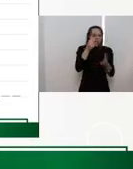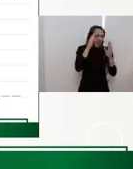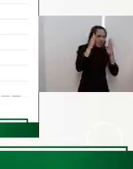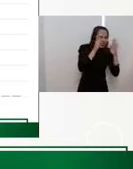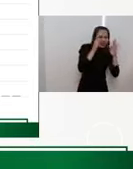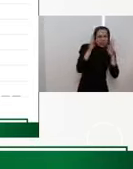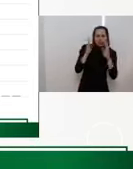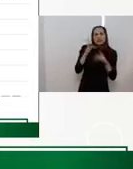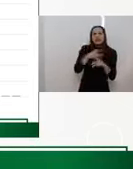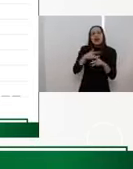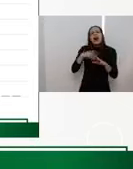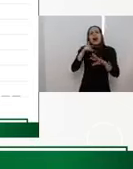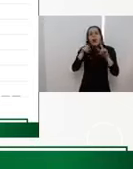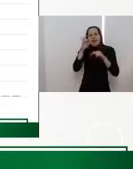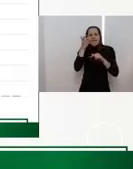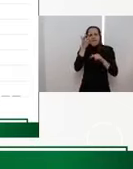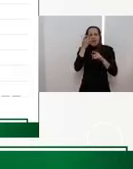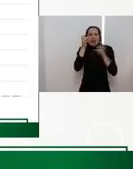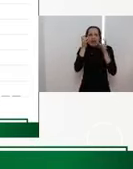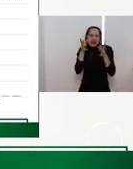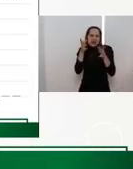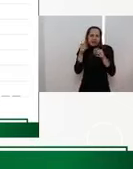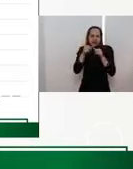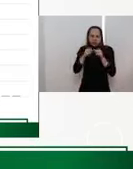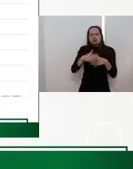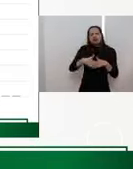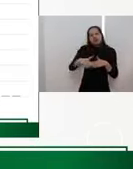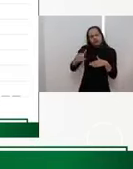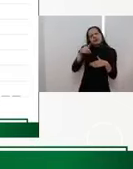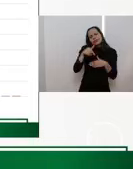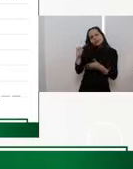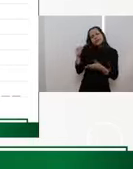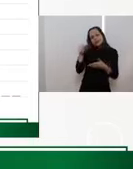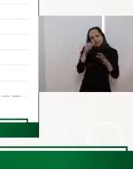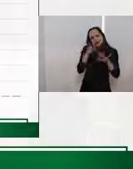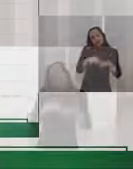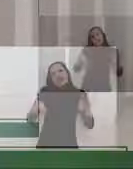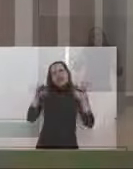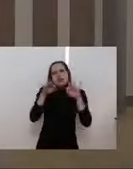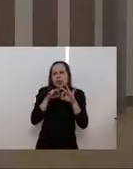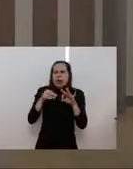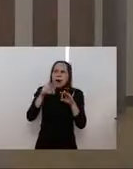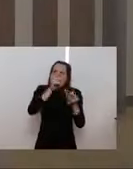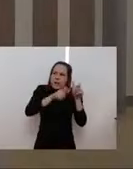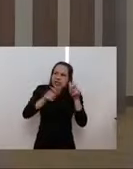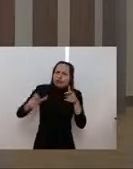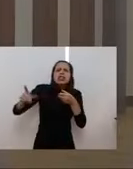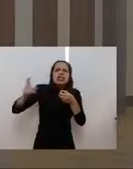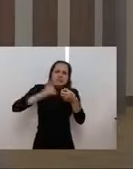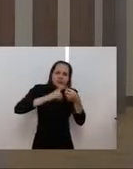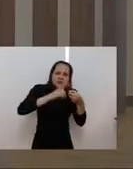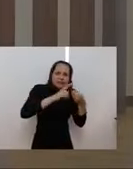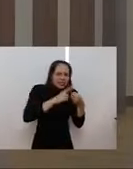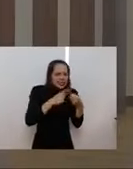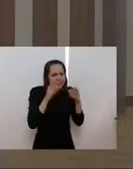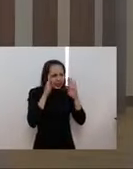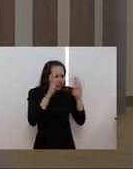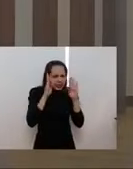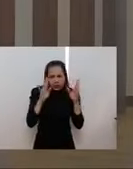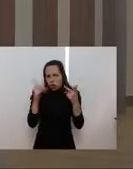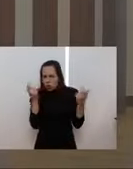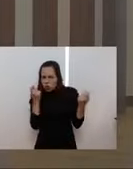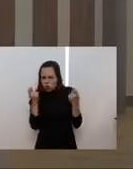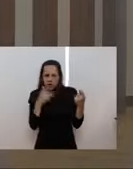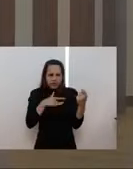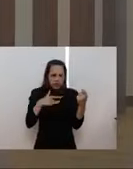salud de patologías crónicas son muy importantes y mantener la herencia de nuestros pacientes bien controlados dentro de las metas